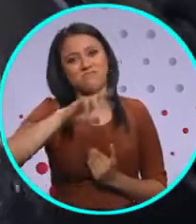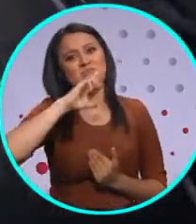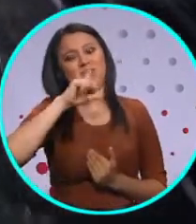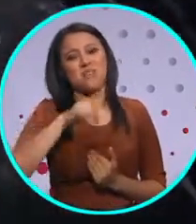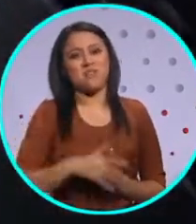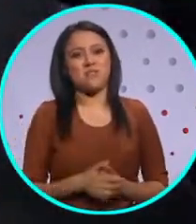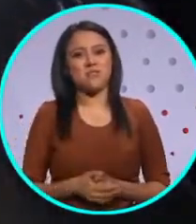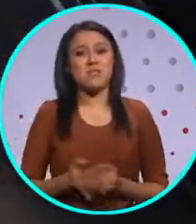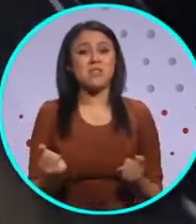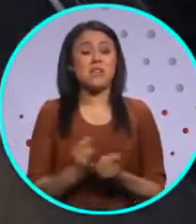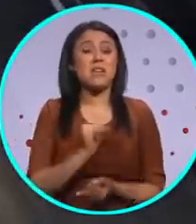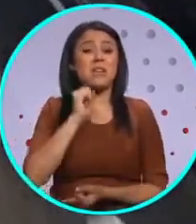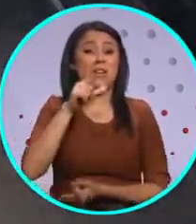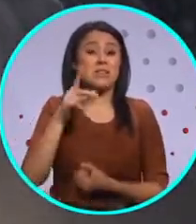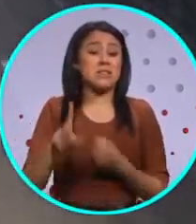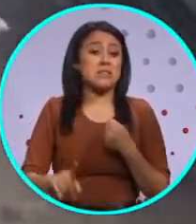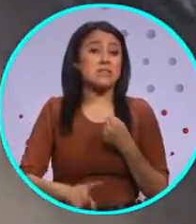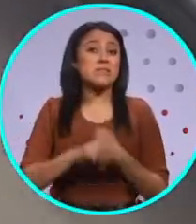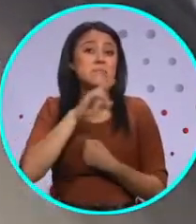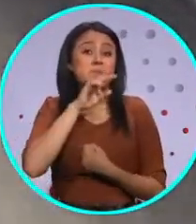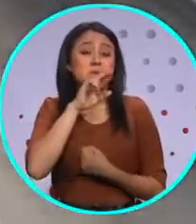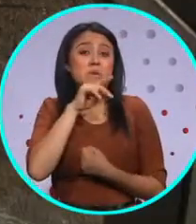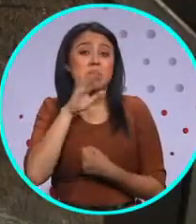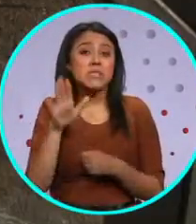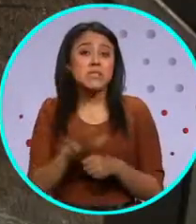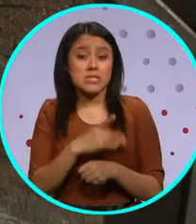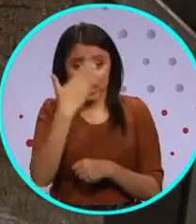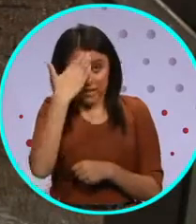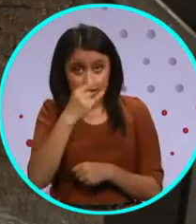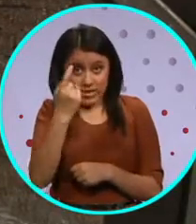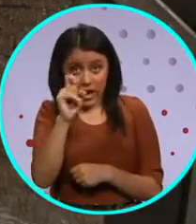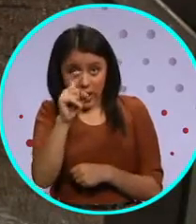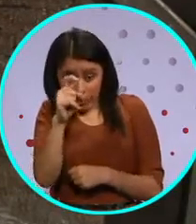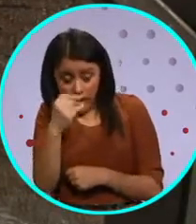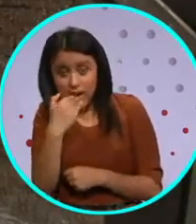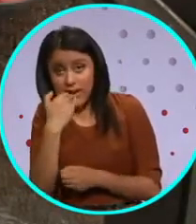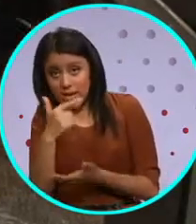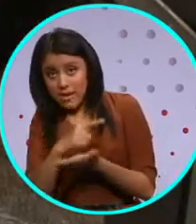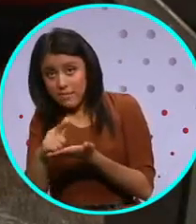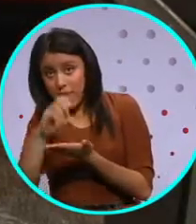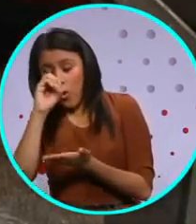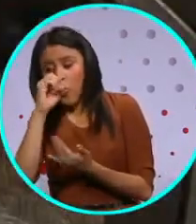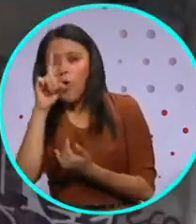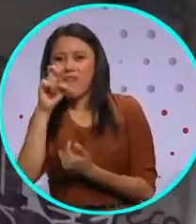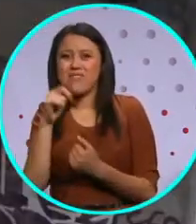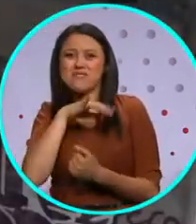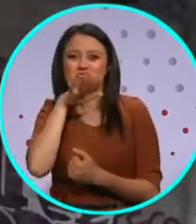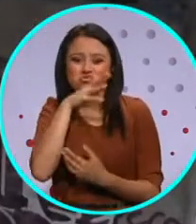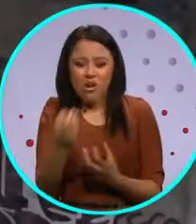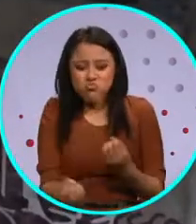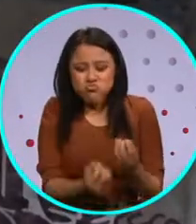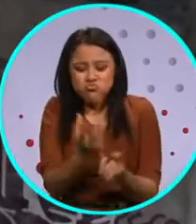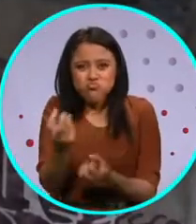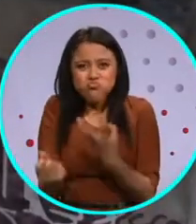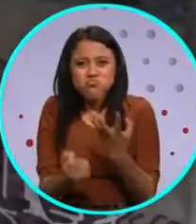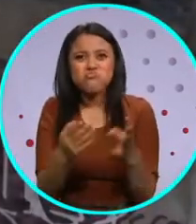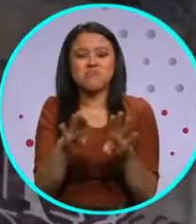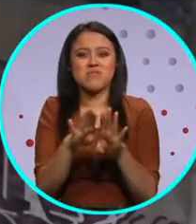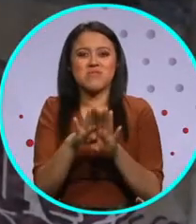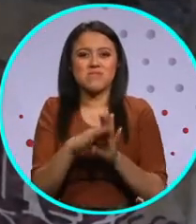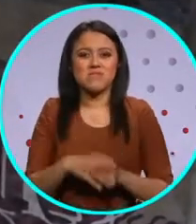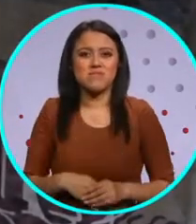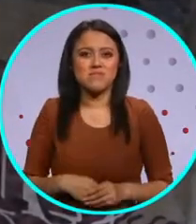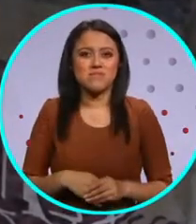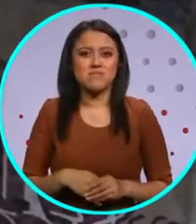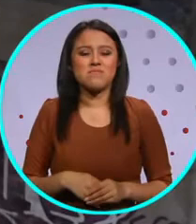y sobre todo les preocupa mucho saber si una fumada o simplemente un encharcamiento pues como verde entre fugas de